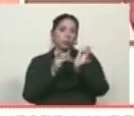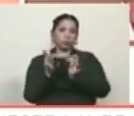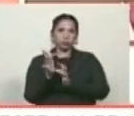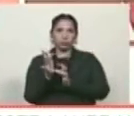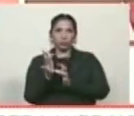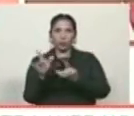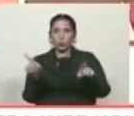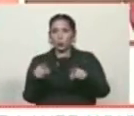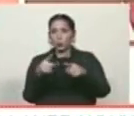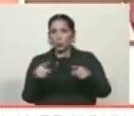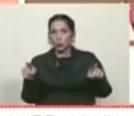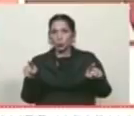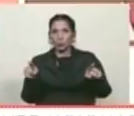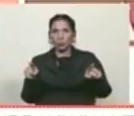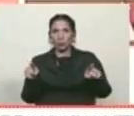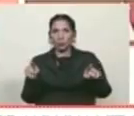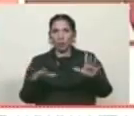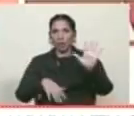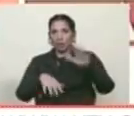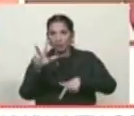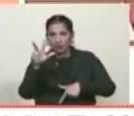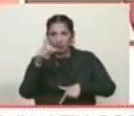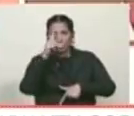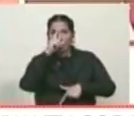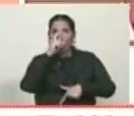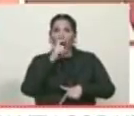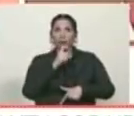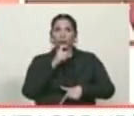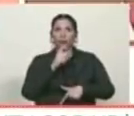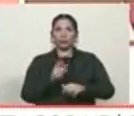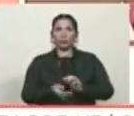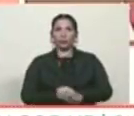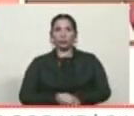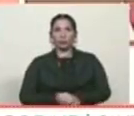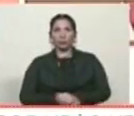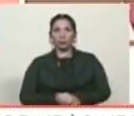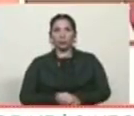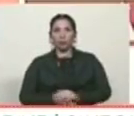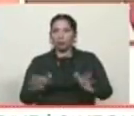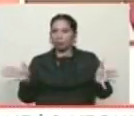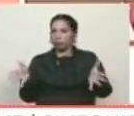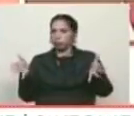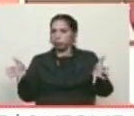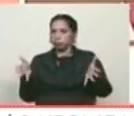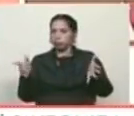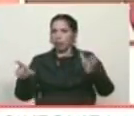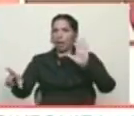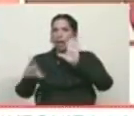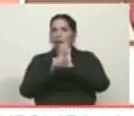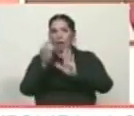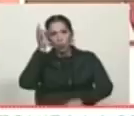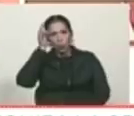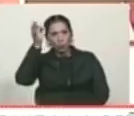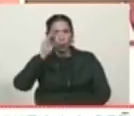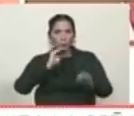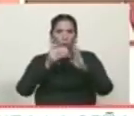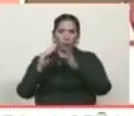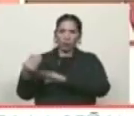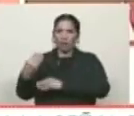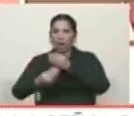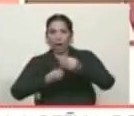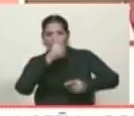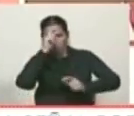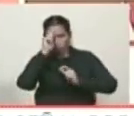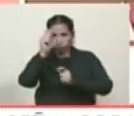se cumple 13 años de que se promulgara la ley de los consejos comunales. Queremos hacer un